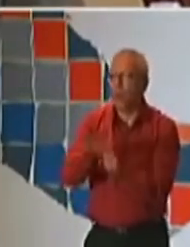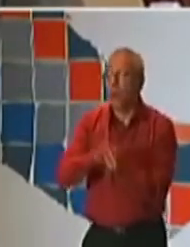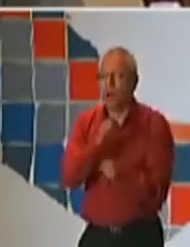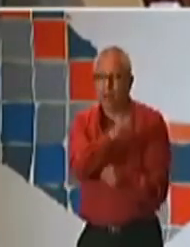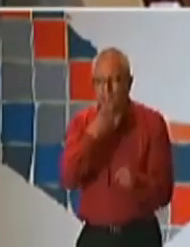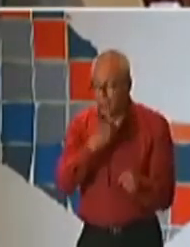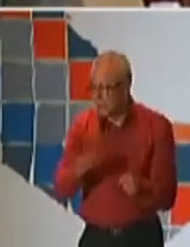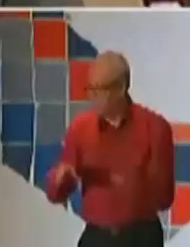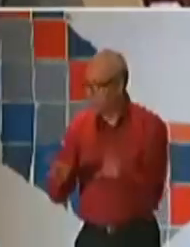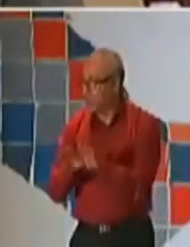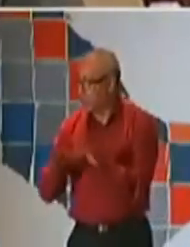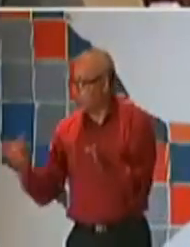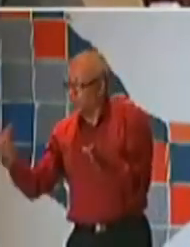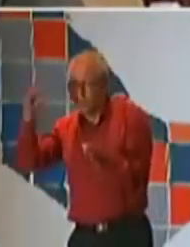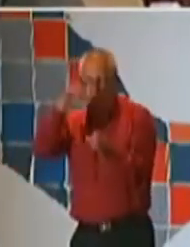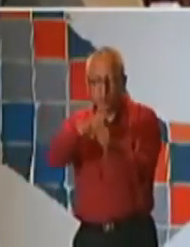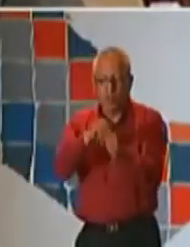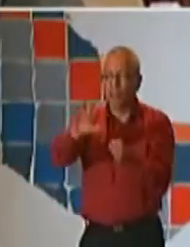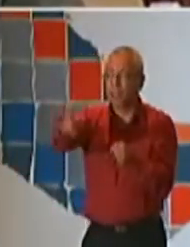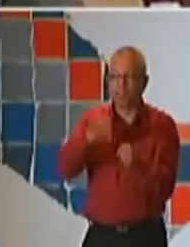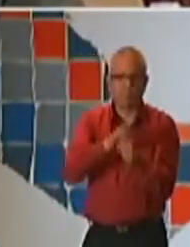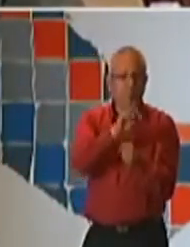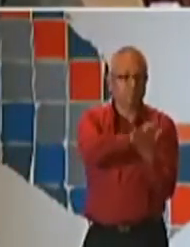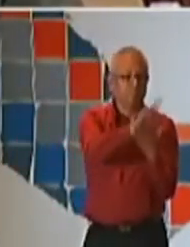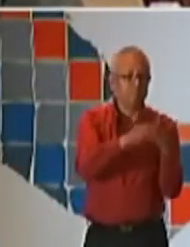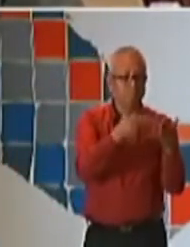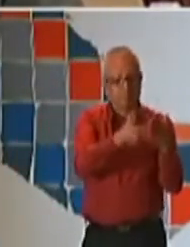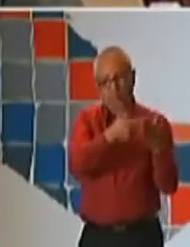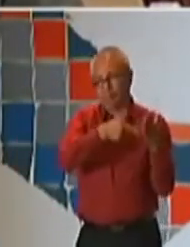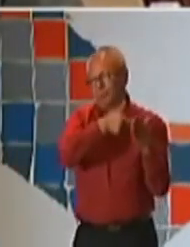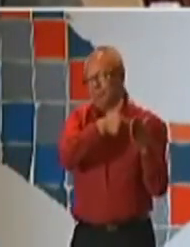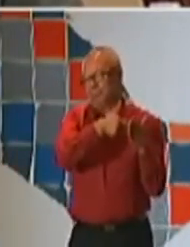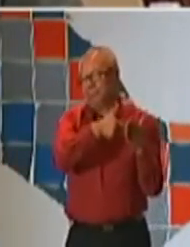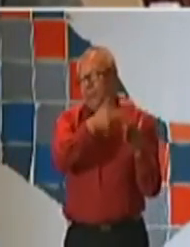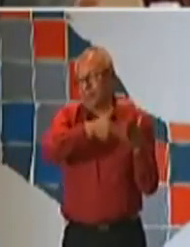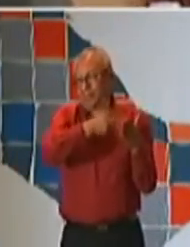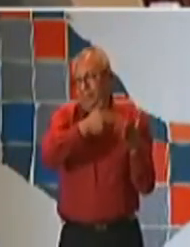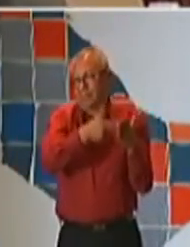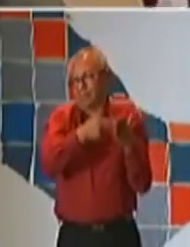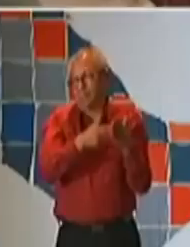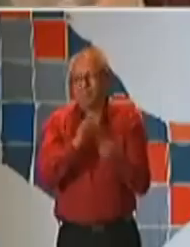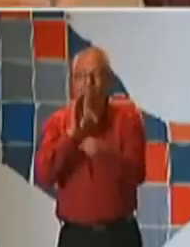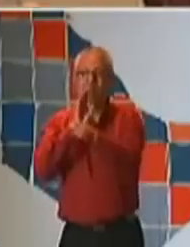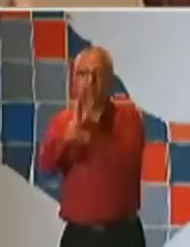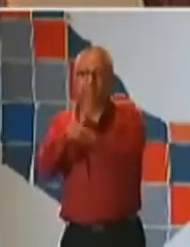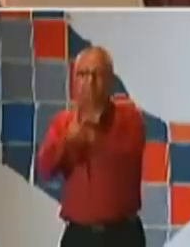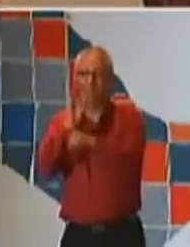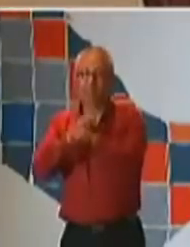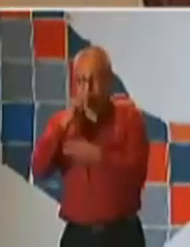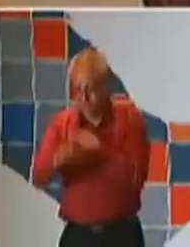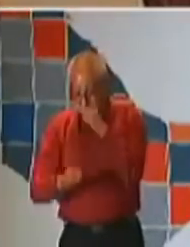que incluir cláusulas sociales y de protección ambiental en los acuerdos de